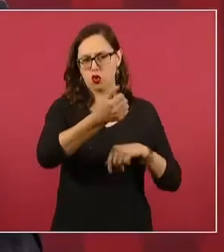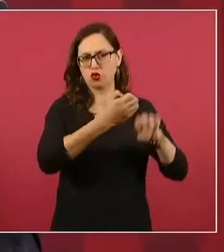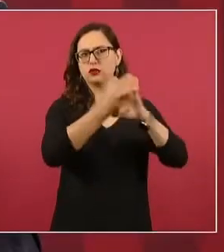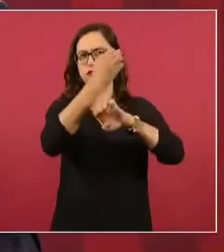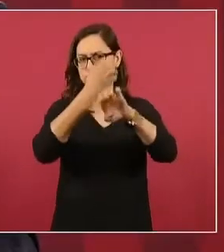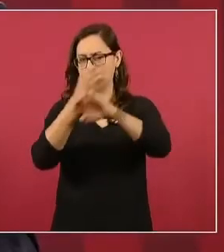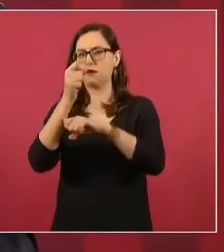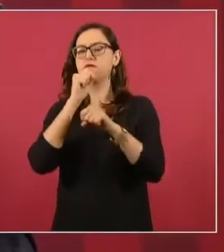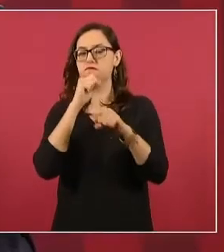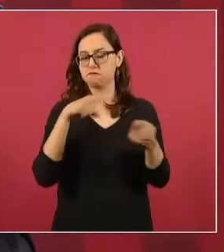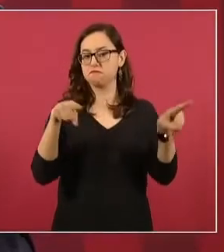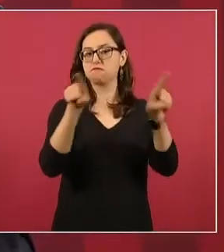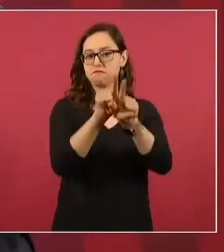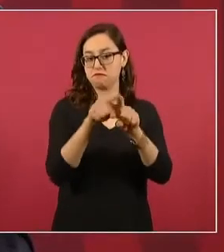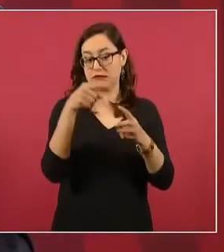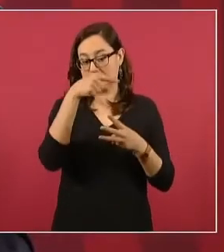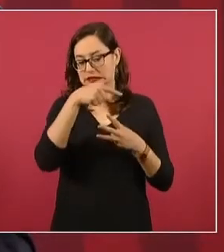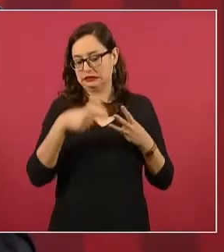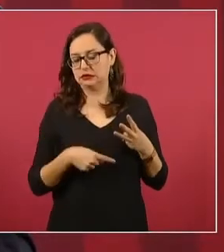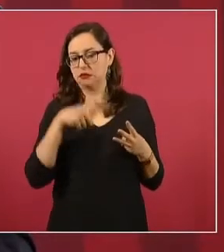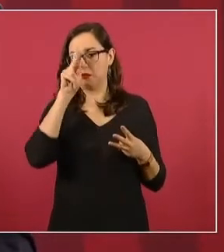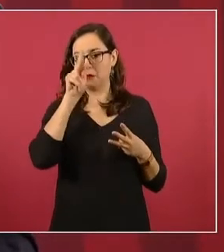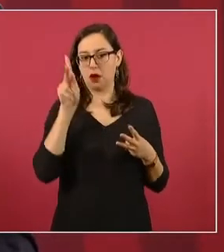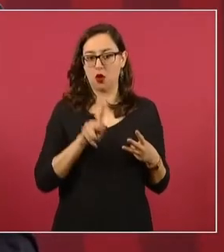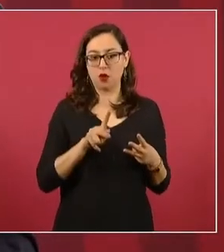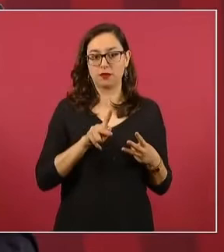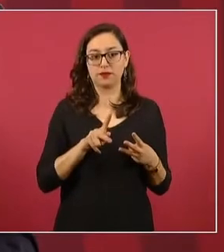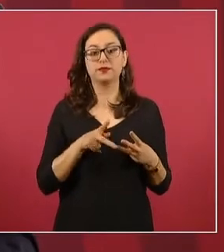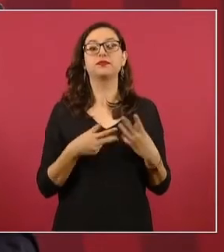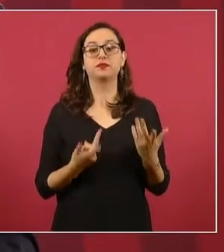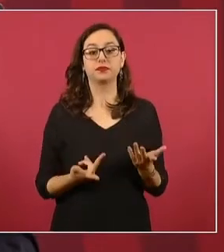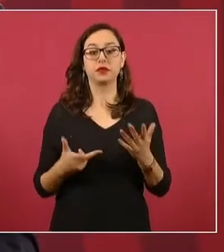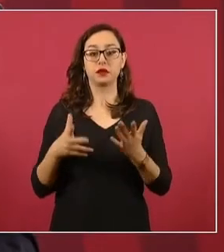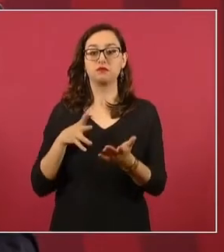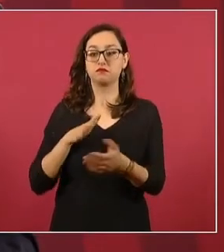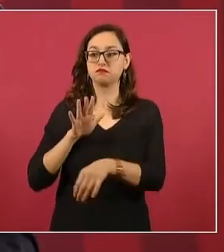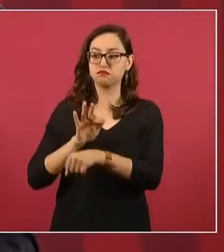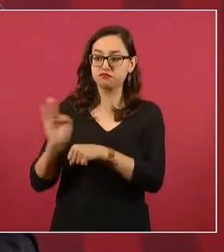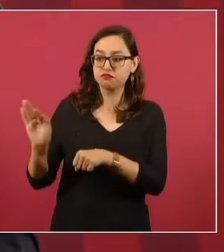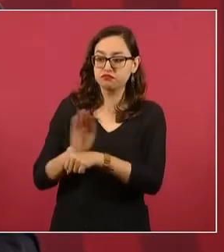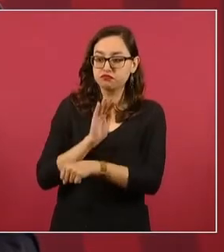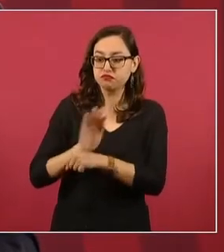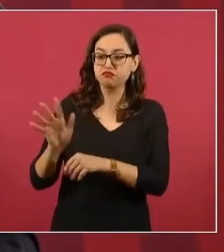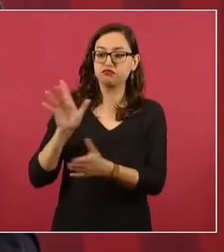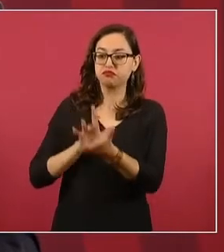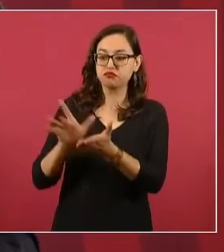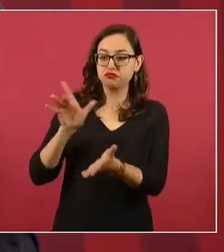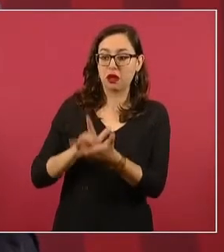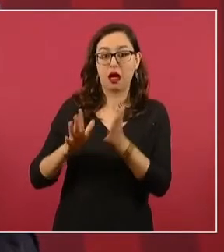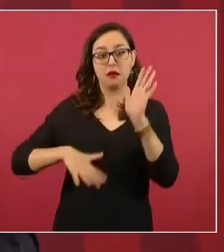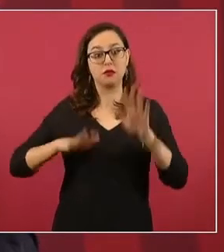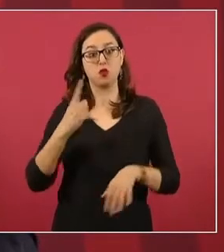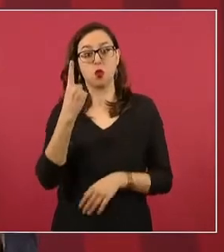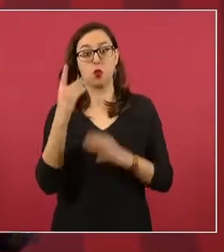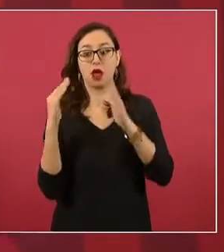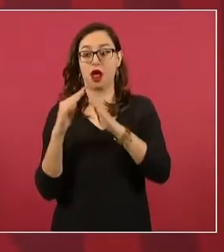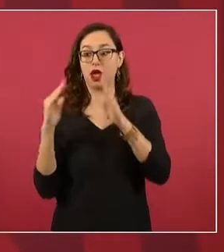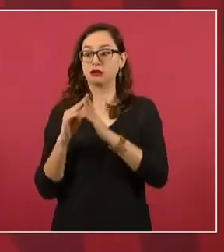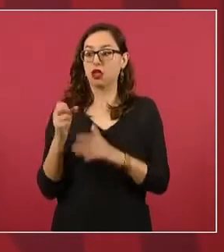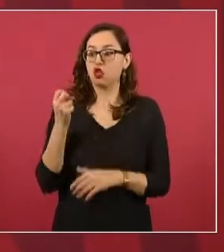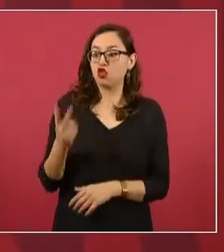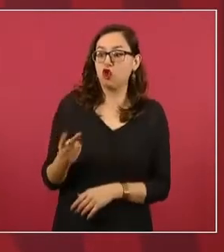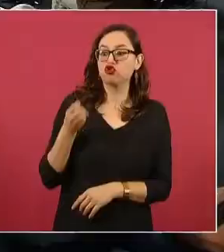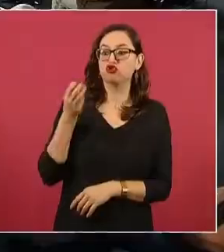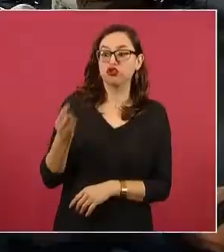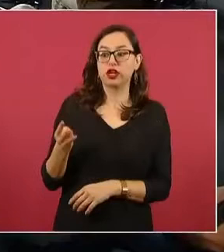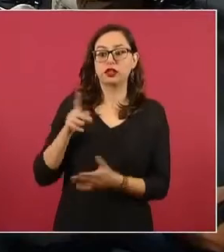hay más beneficiarios que domicilios, que hogares. Eso va a quedar.